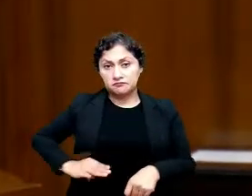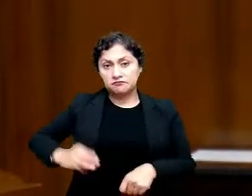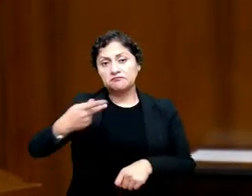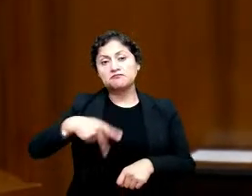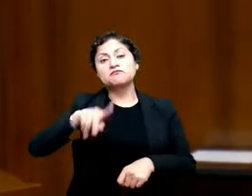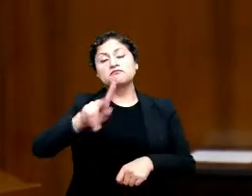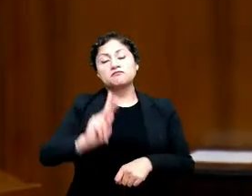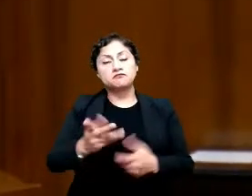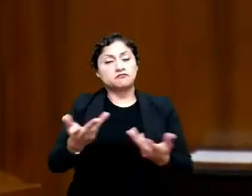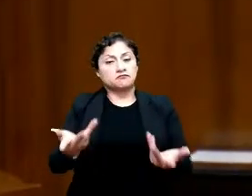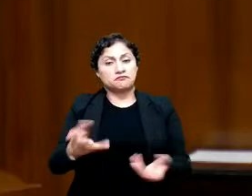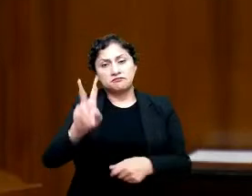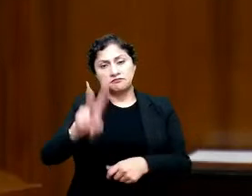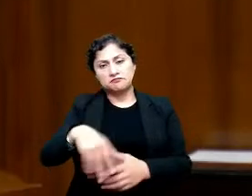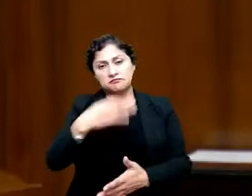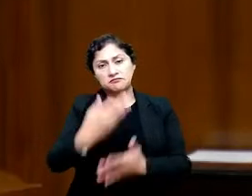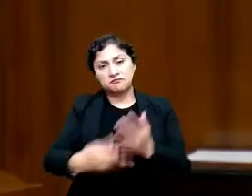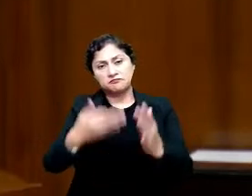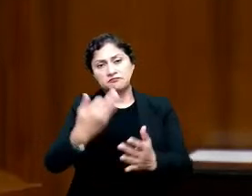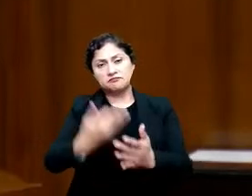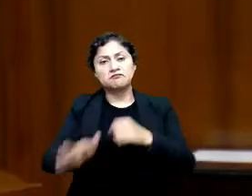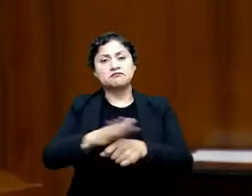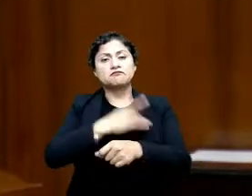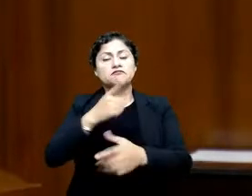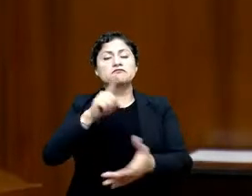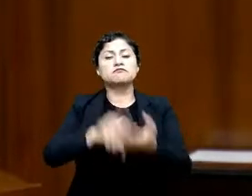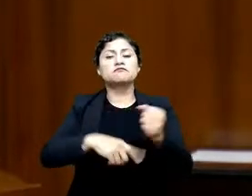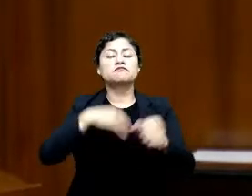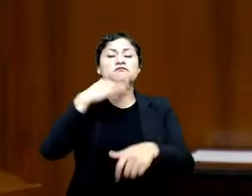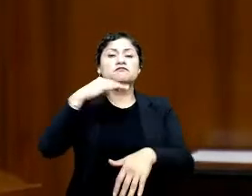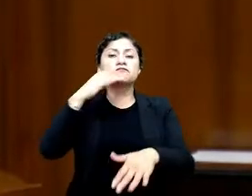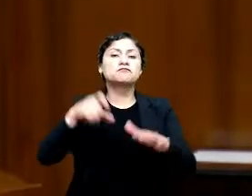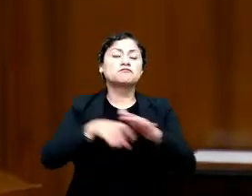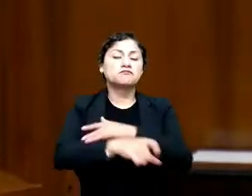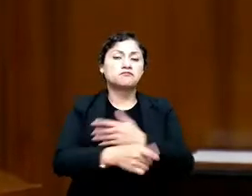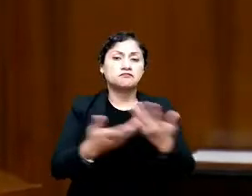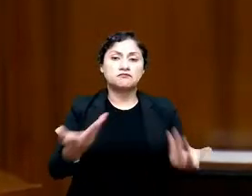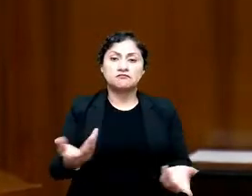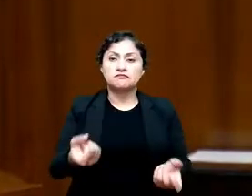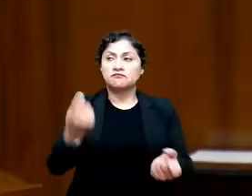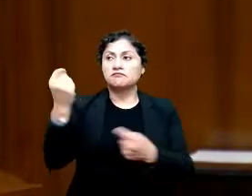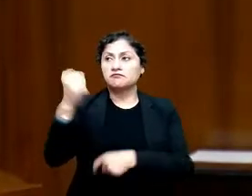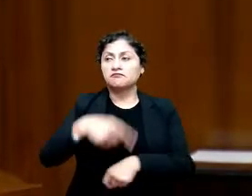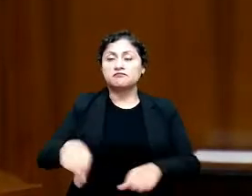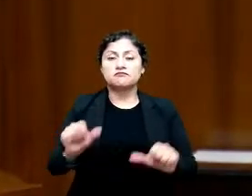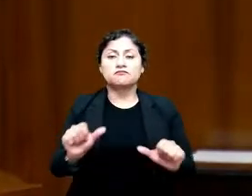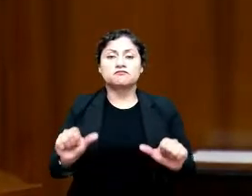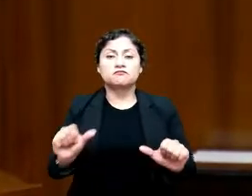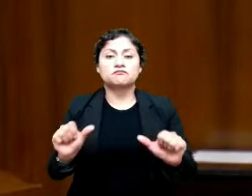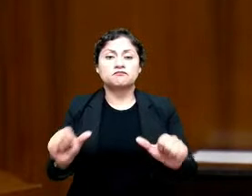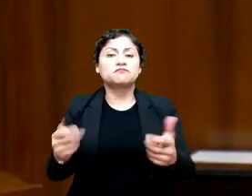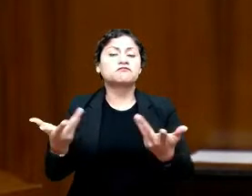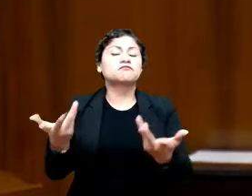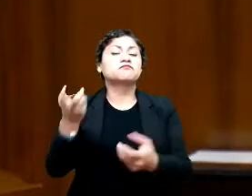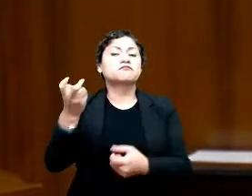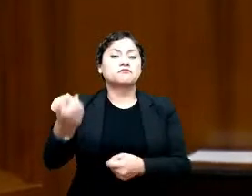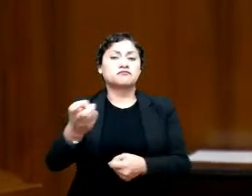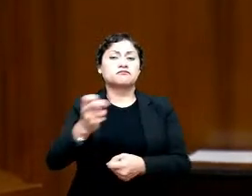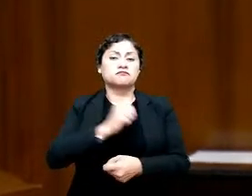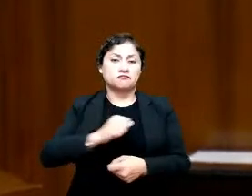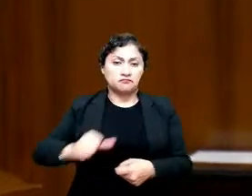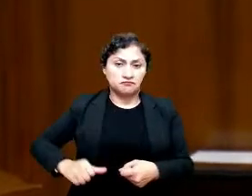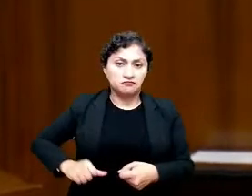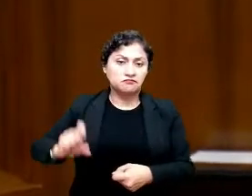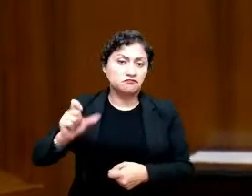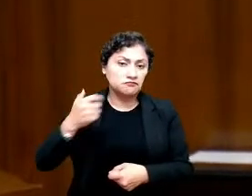eficiente cuando existen mantos de impunidad para aquellos nuevos ricos que resultan ser exalcaldes y autoridades que